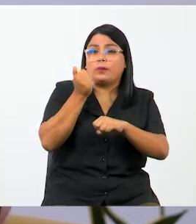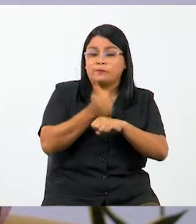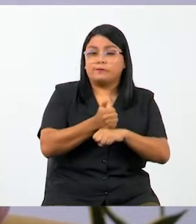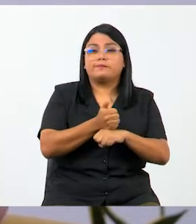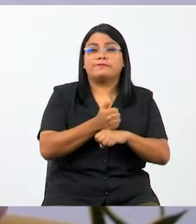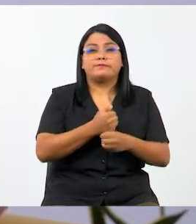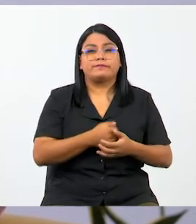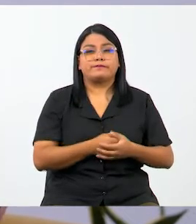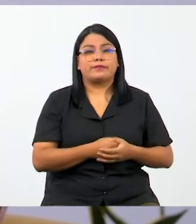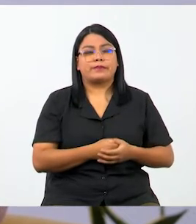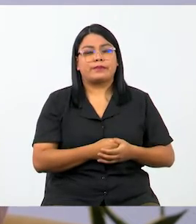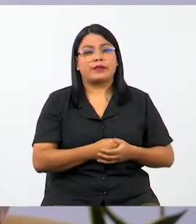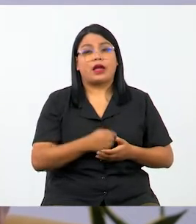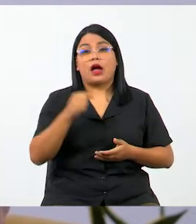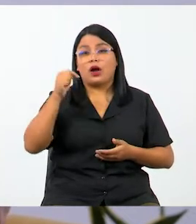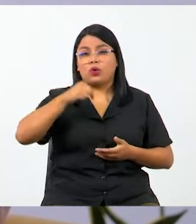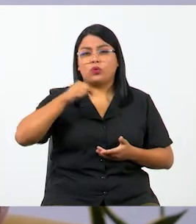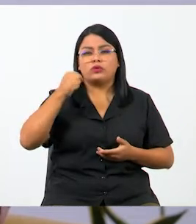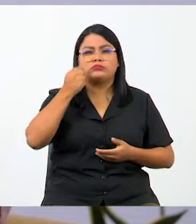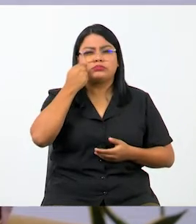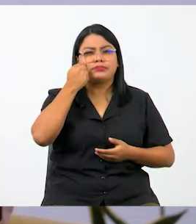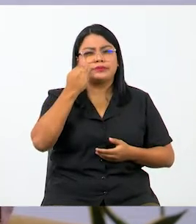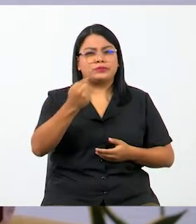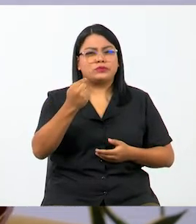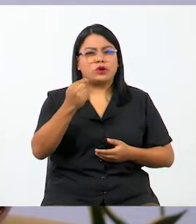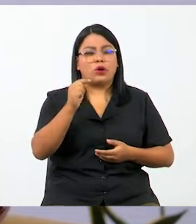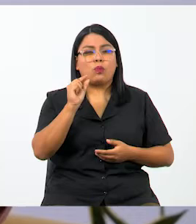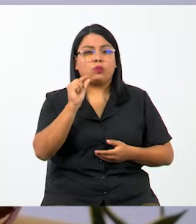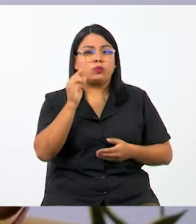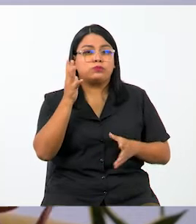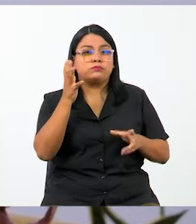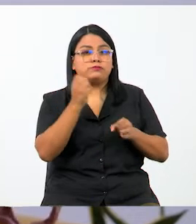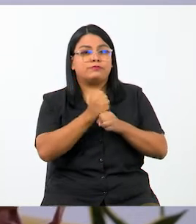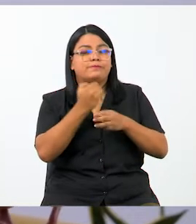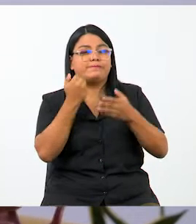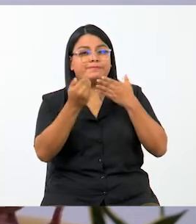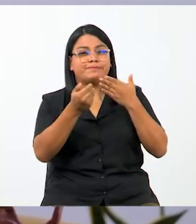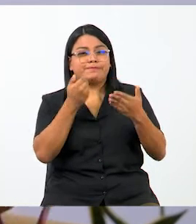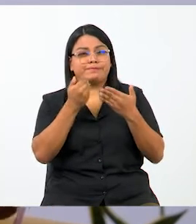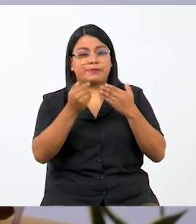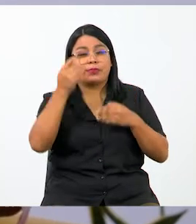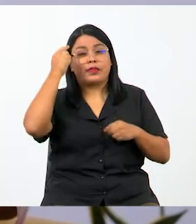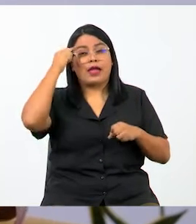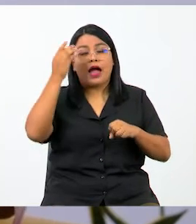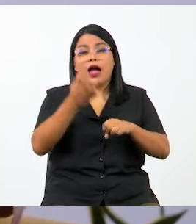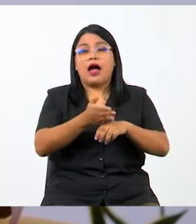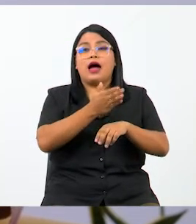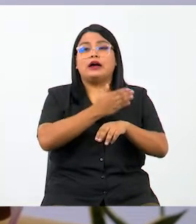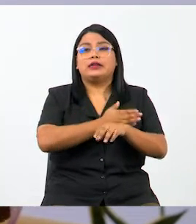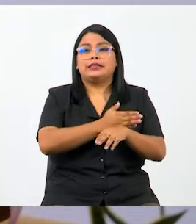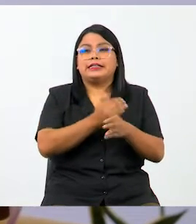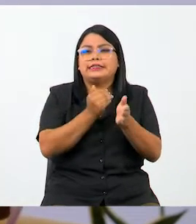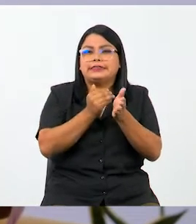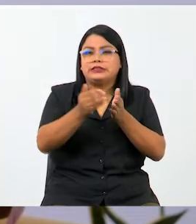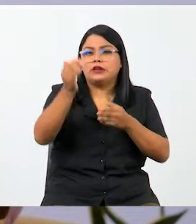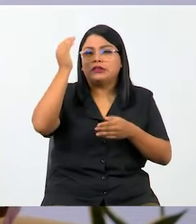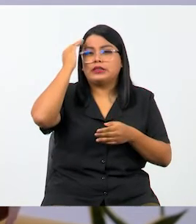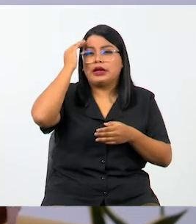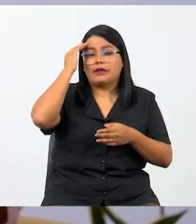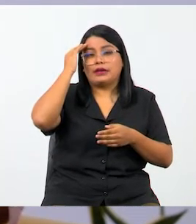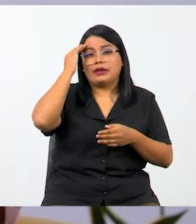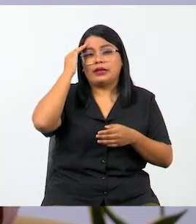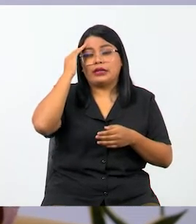momento encontramos una breve explicación de la anticipación, que es la activación de los saberes previos de los estudiantes,